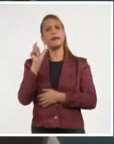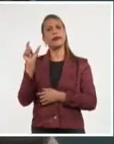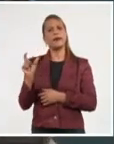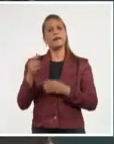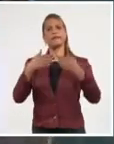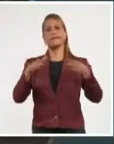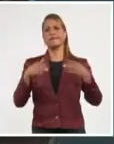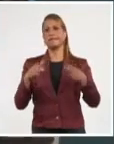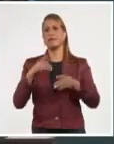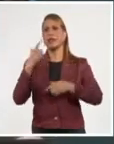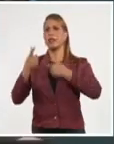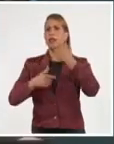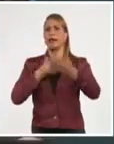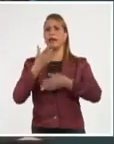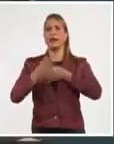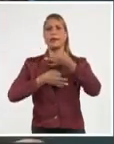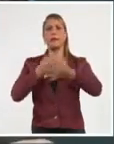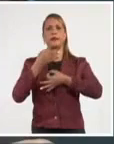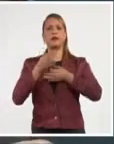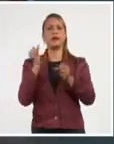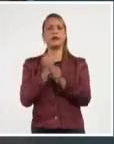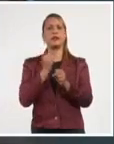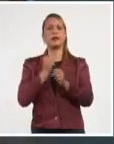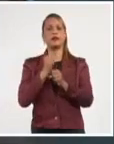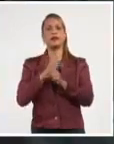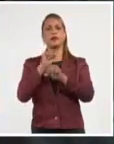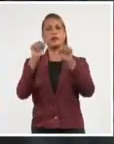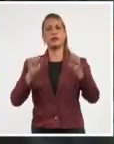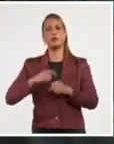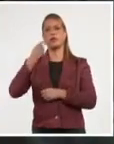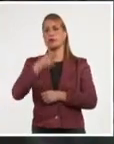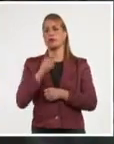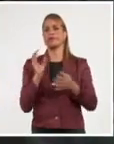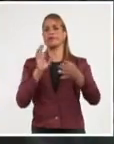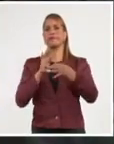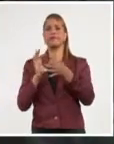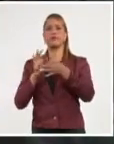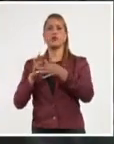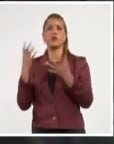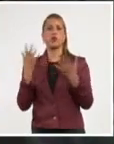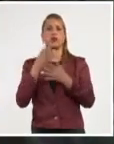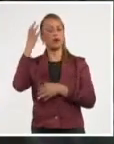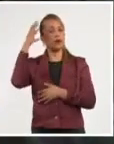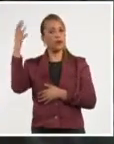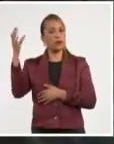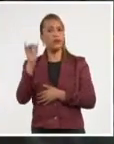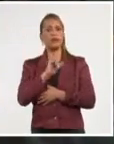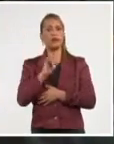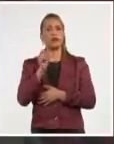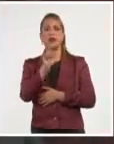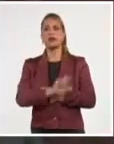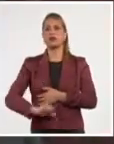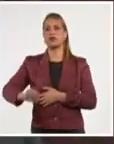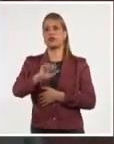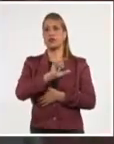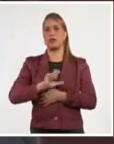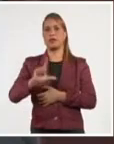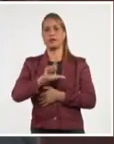clausura, destacó la obra del sistema judicial cubano y sus vínculos con el gobierno y la sociedad.